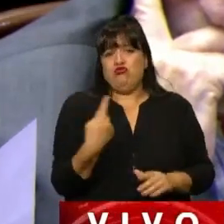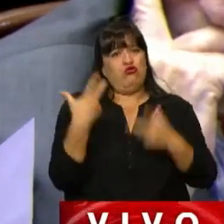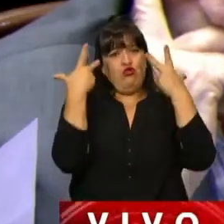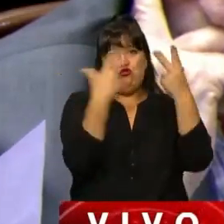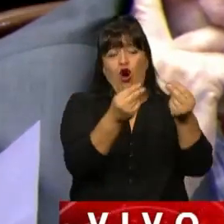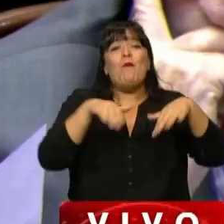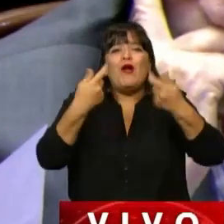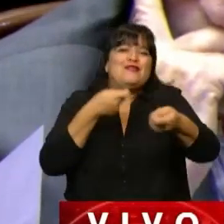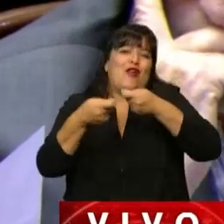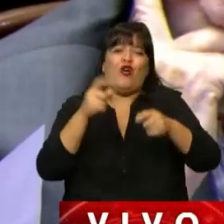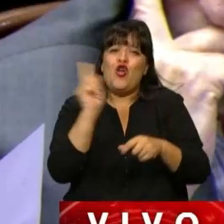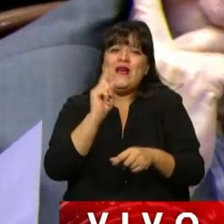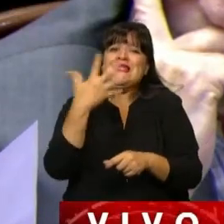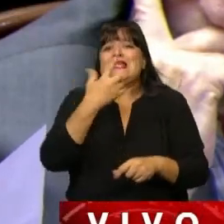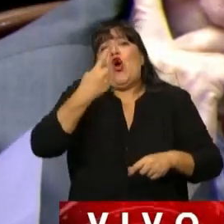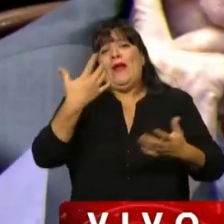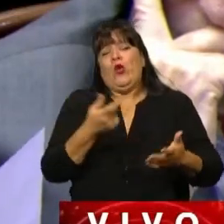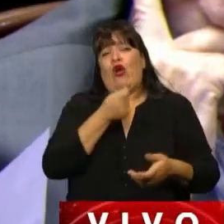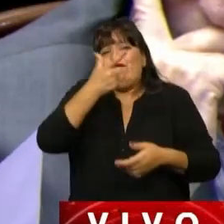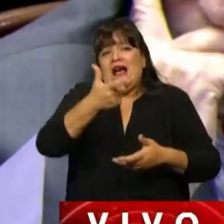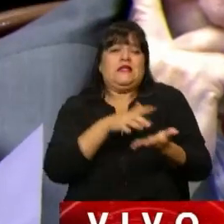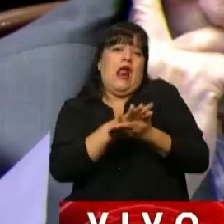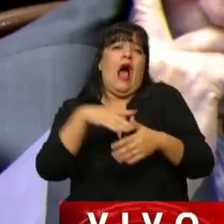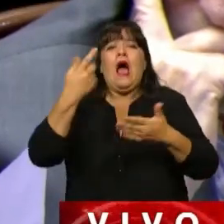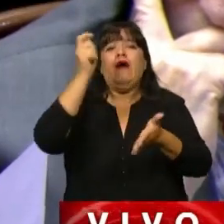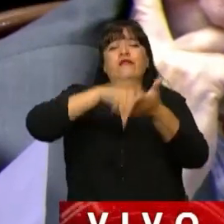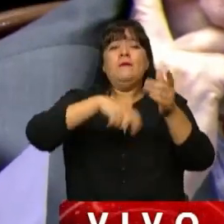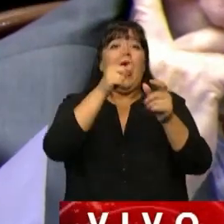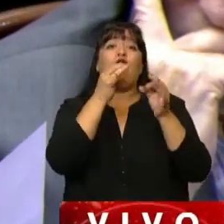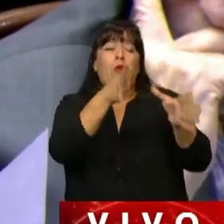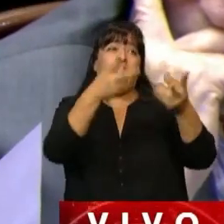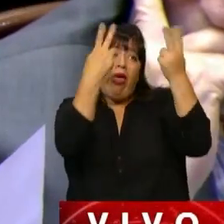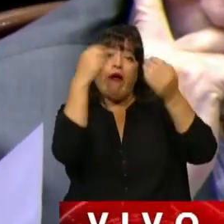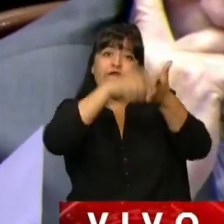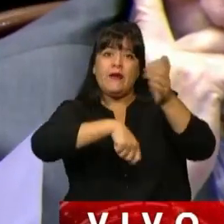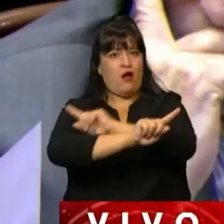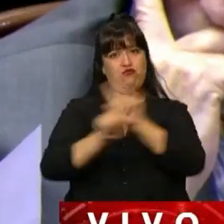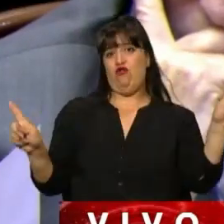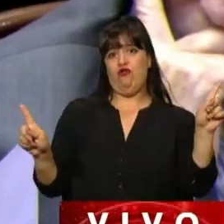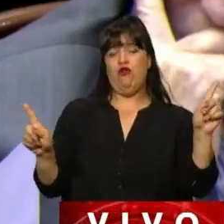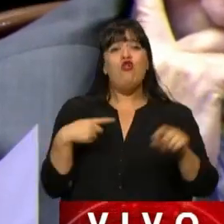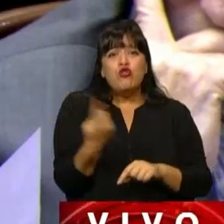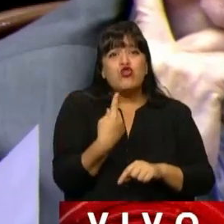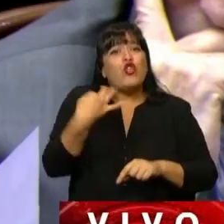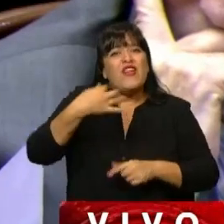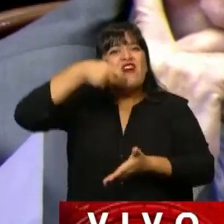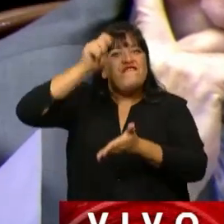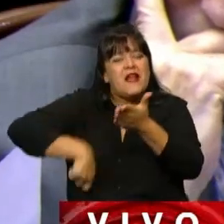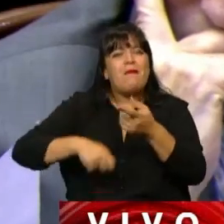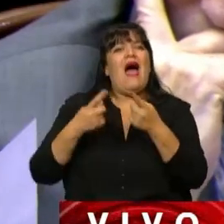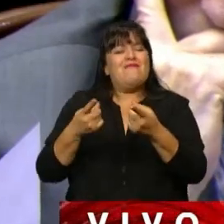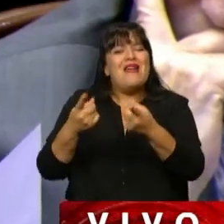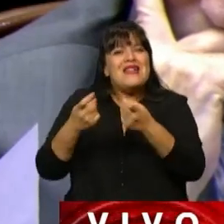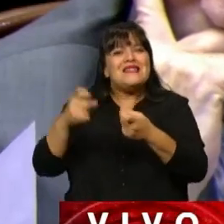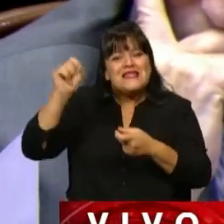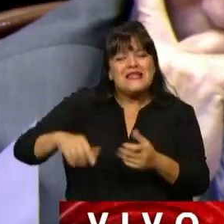negociación no duró 5 minutos, porque íbamos a ir a firmar lo que ellos querían. Teníamos que firmar lo que la Argentina